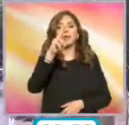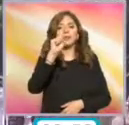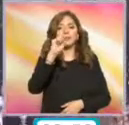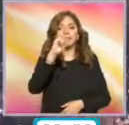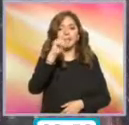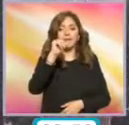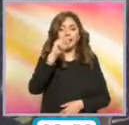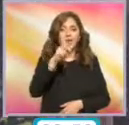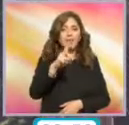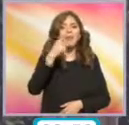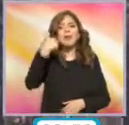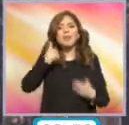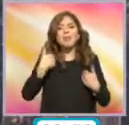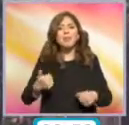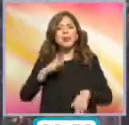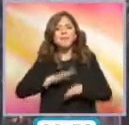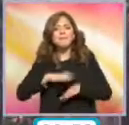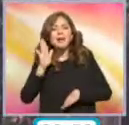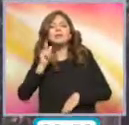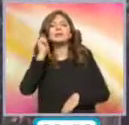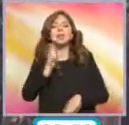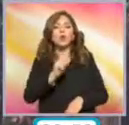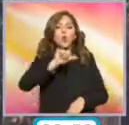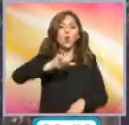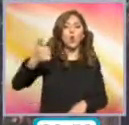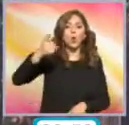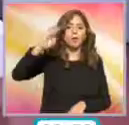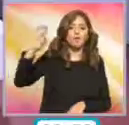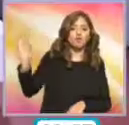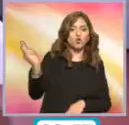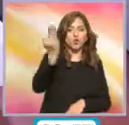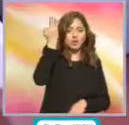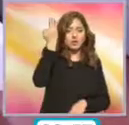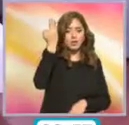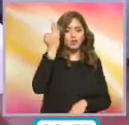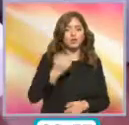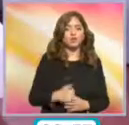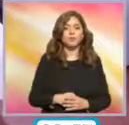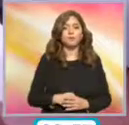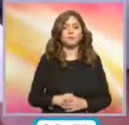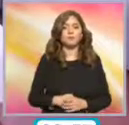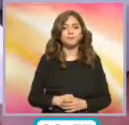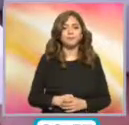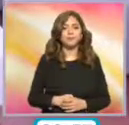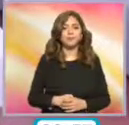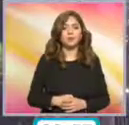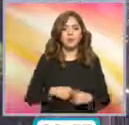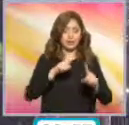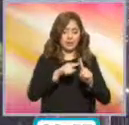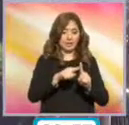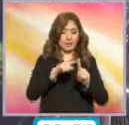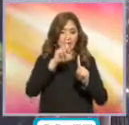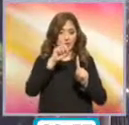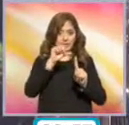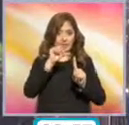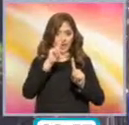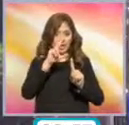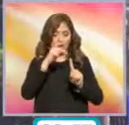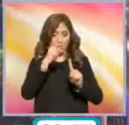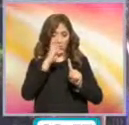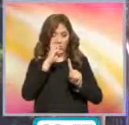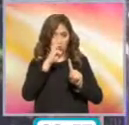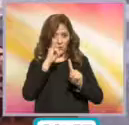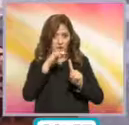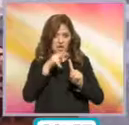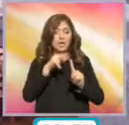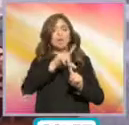la biodiversidad, vamos al sitio de otra fundación, A ver. de un antecesor de Darwin, la Fundación Humboldt.